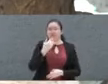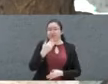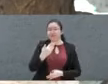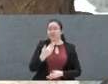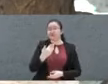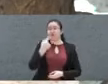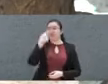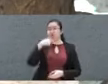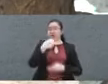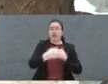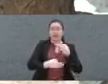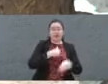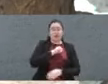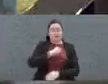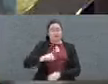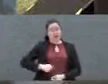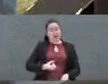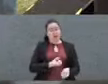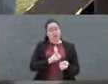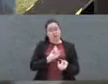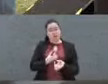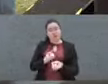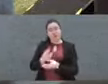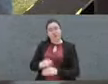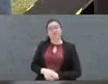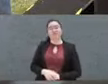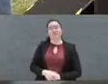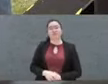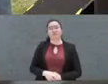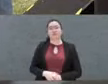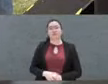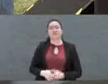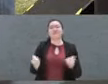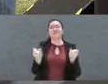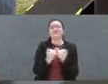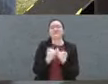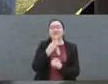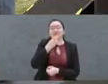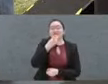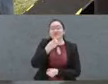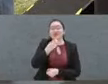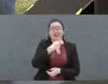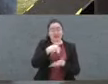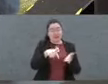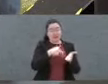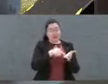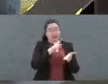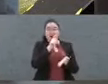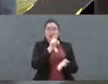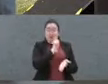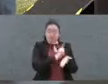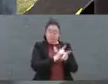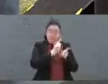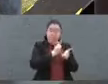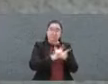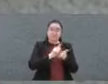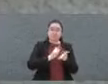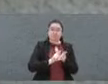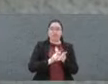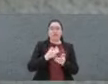suministrando a toda la alcaldía. Hay que decir que las plantas potabilizadoras requieren las